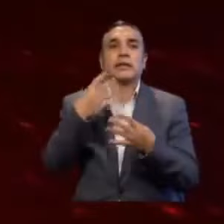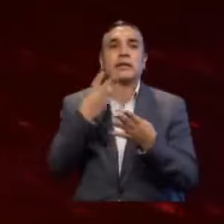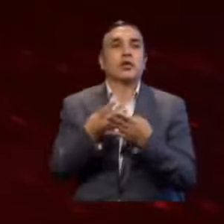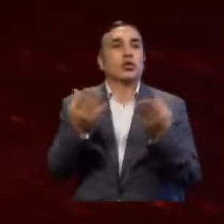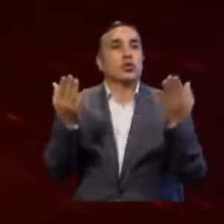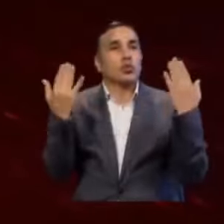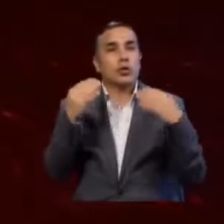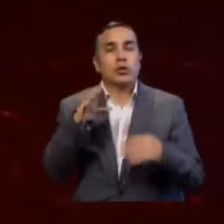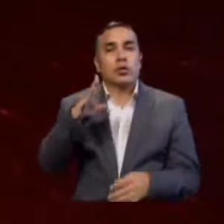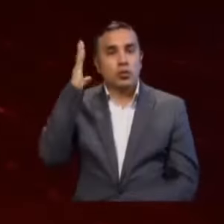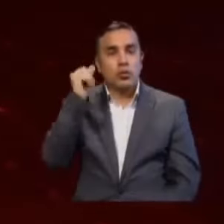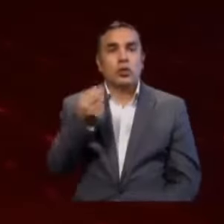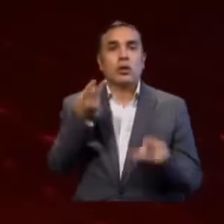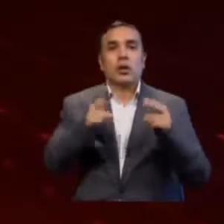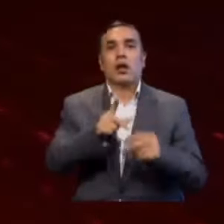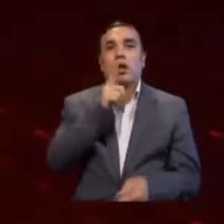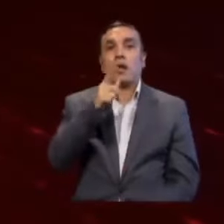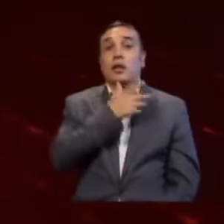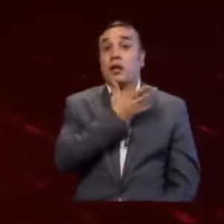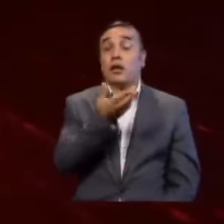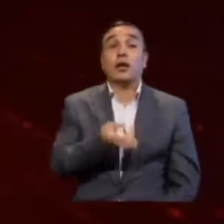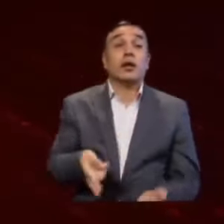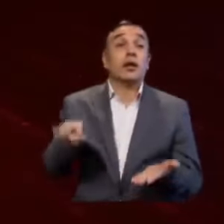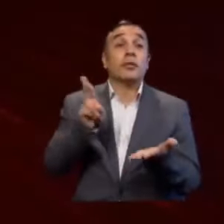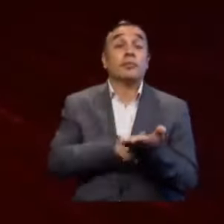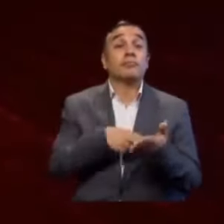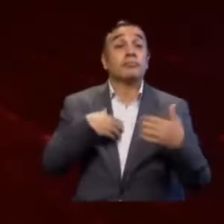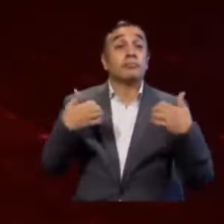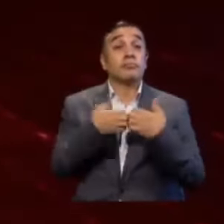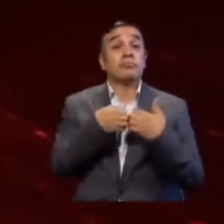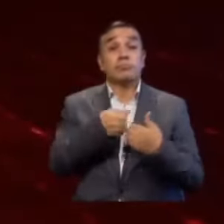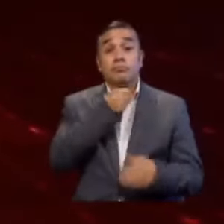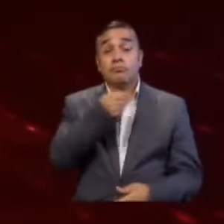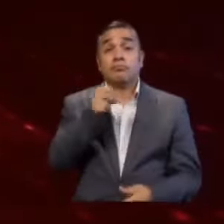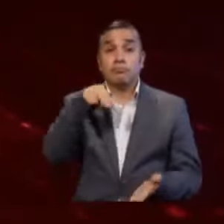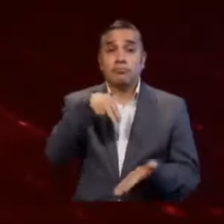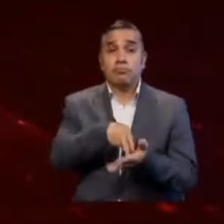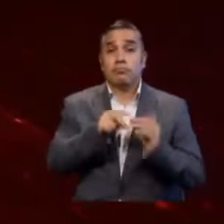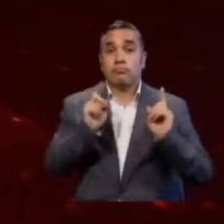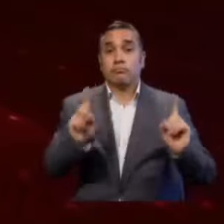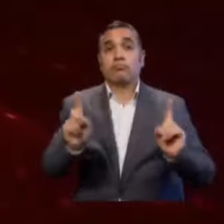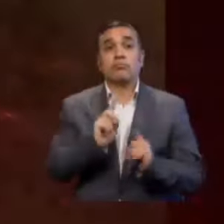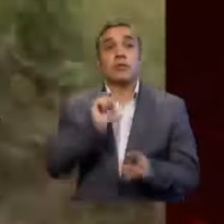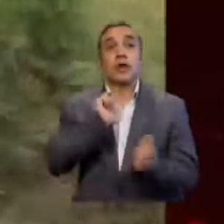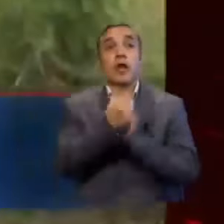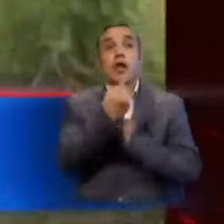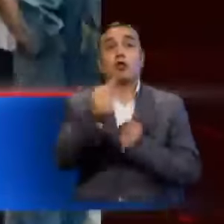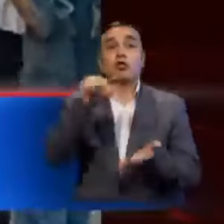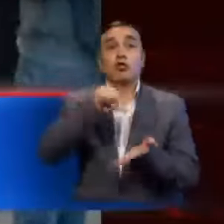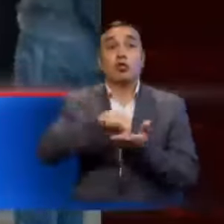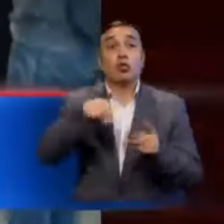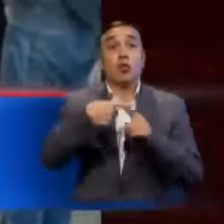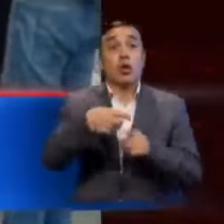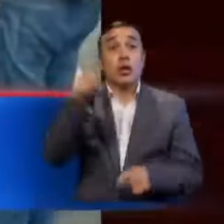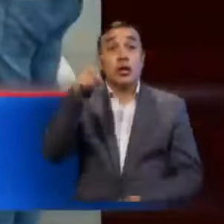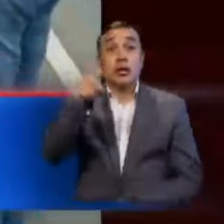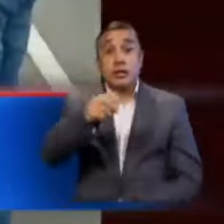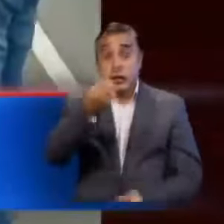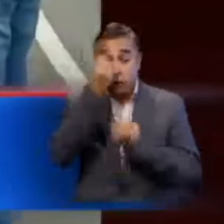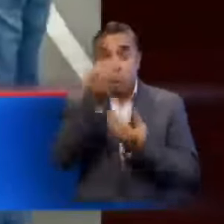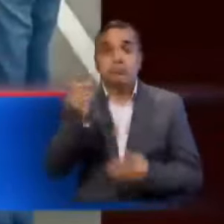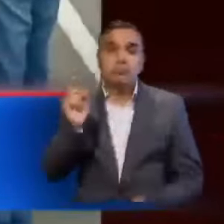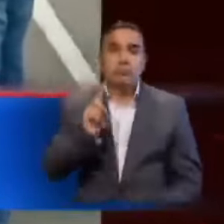de Guayaquil, Cuenca y Latacunga. Repetimos, nuestros equipos periodísticos se encuentran ahí ya en cada ciudad. Para cuando la información lo merite,